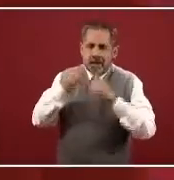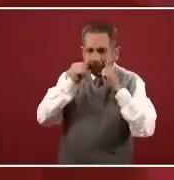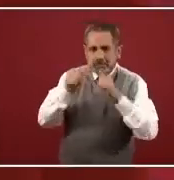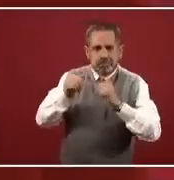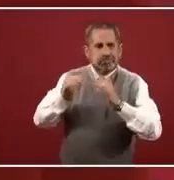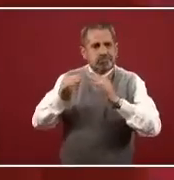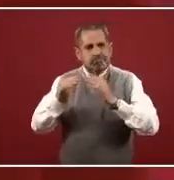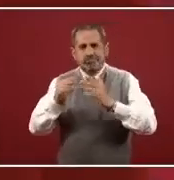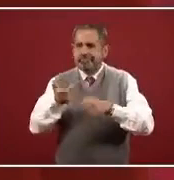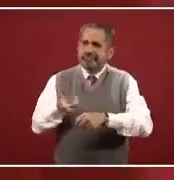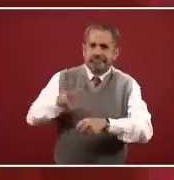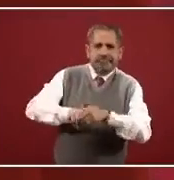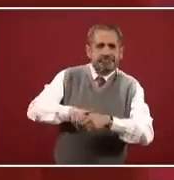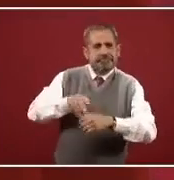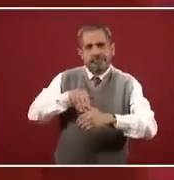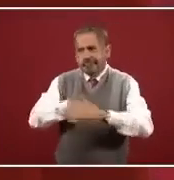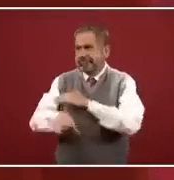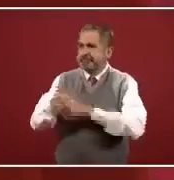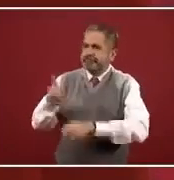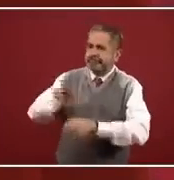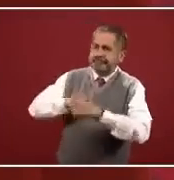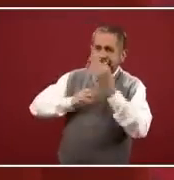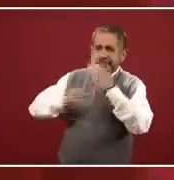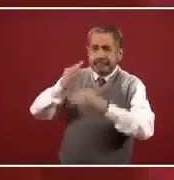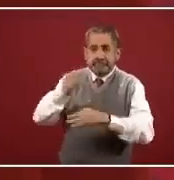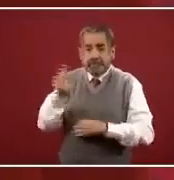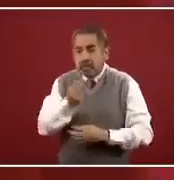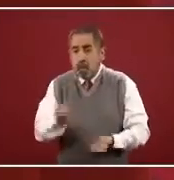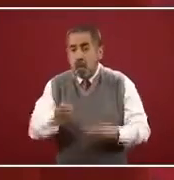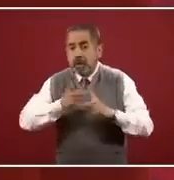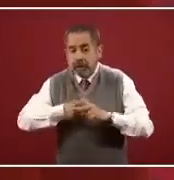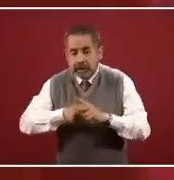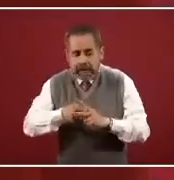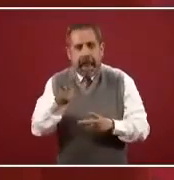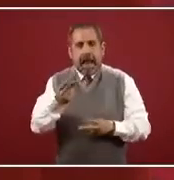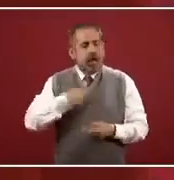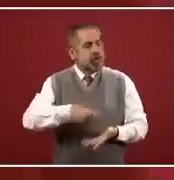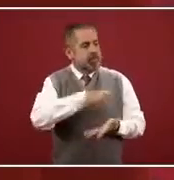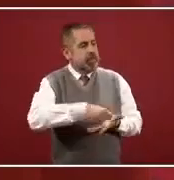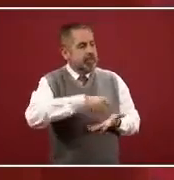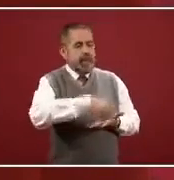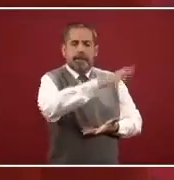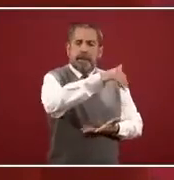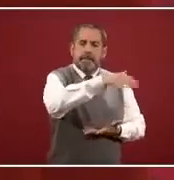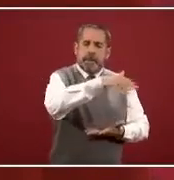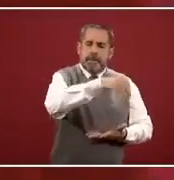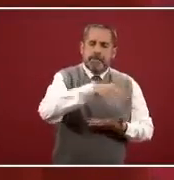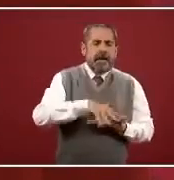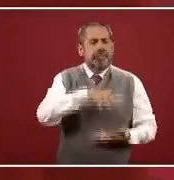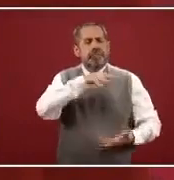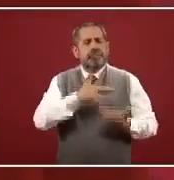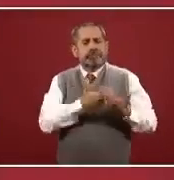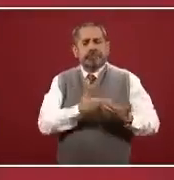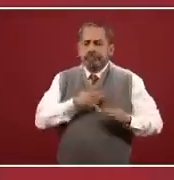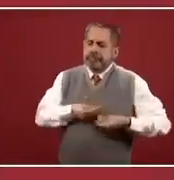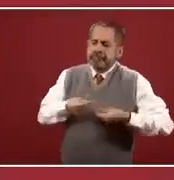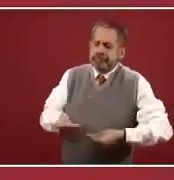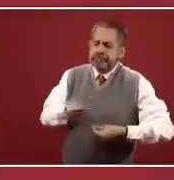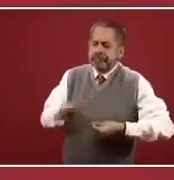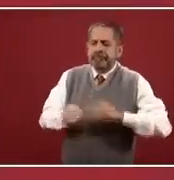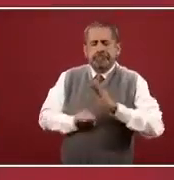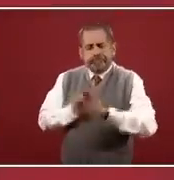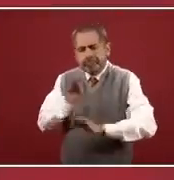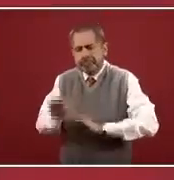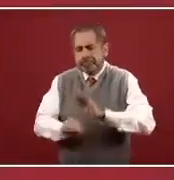un centro de salud, a un hospital, y que por lo tanto se requiera de un recurso específico para poderles dar esta